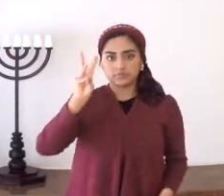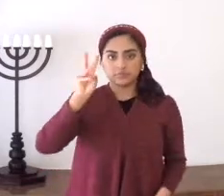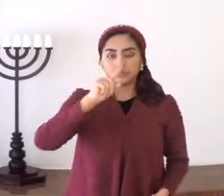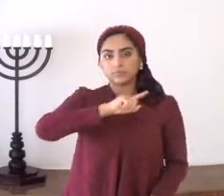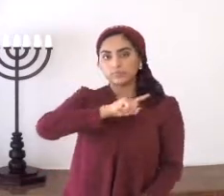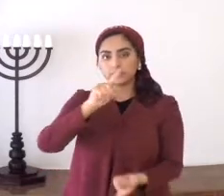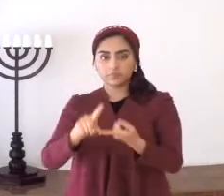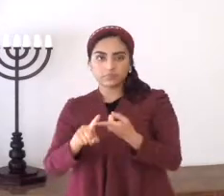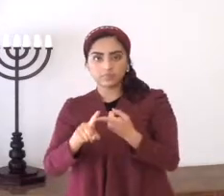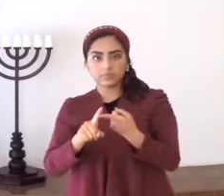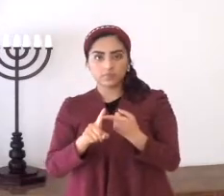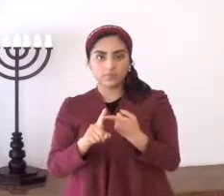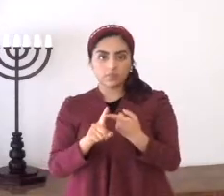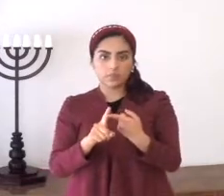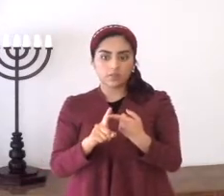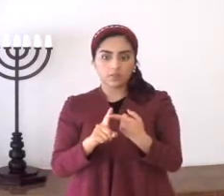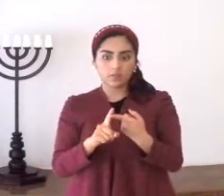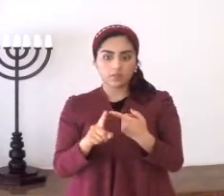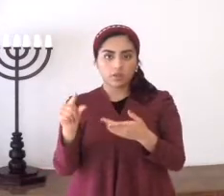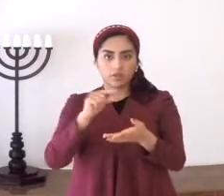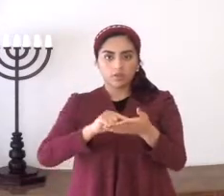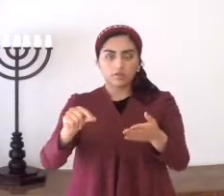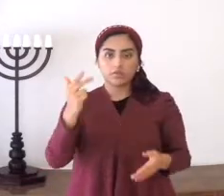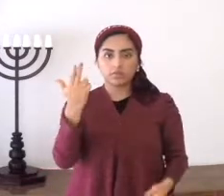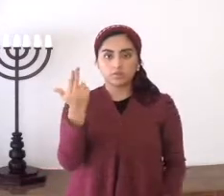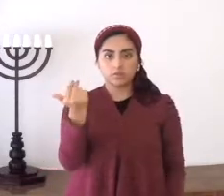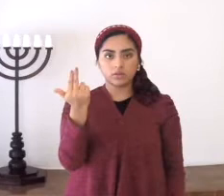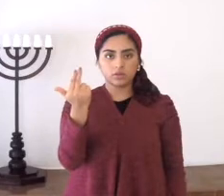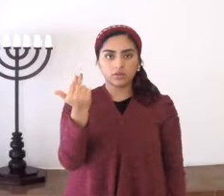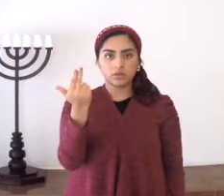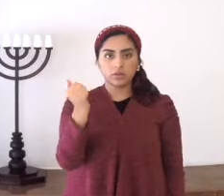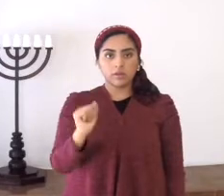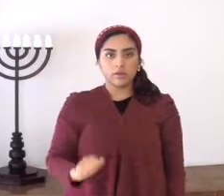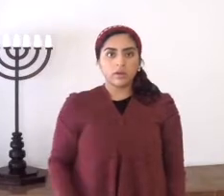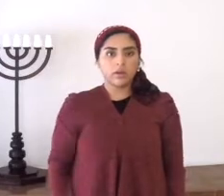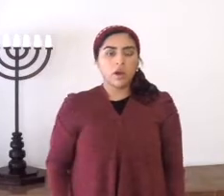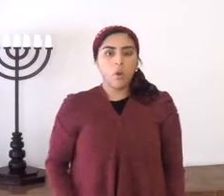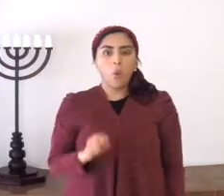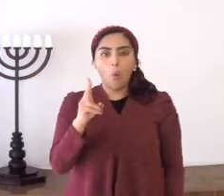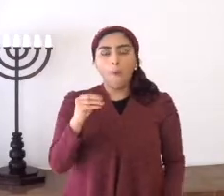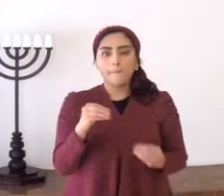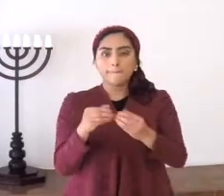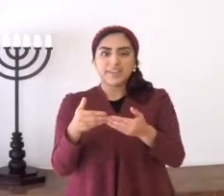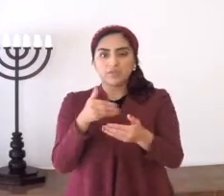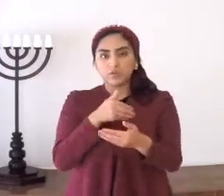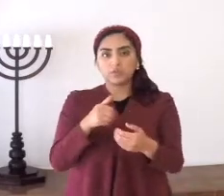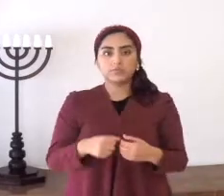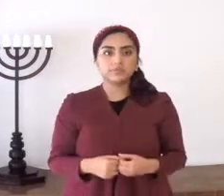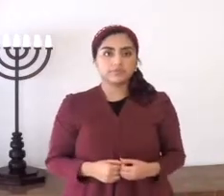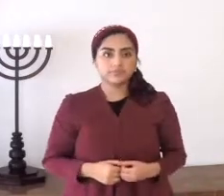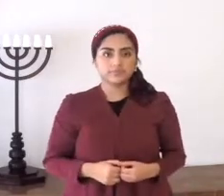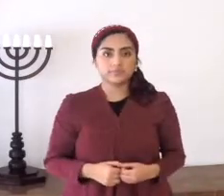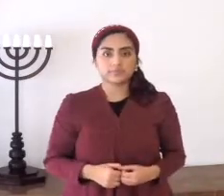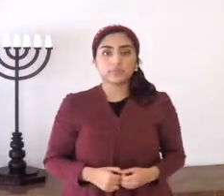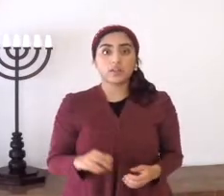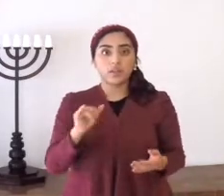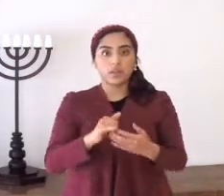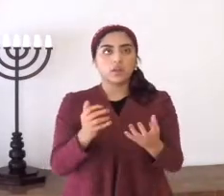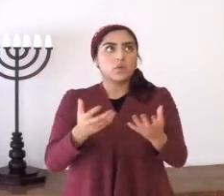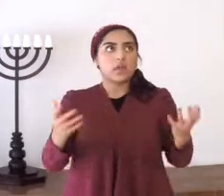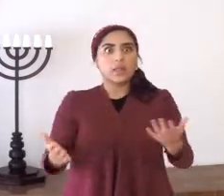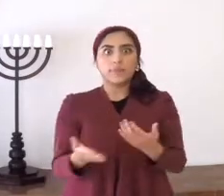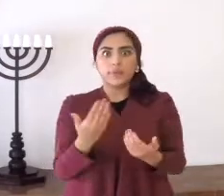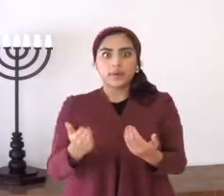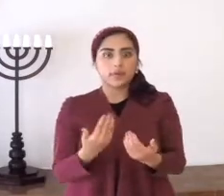Aleluya. Y voy a leer desde el verso 6 al verso 13, o un